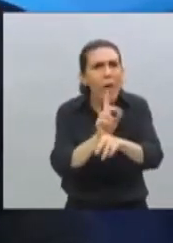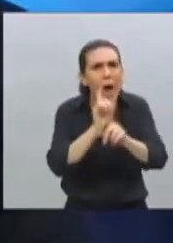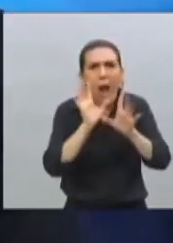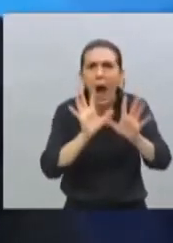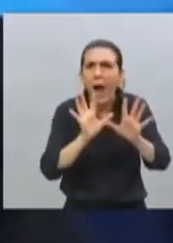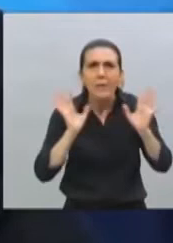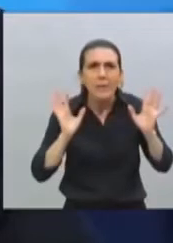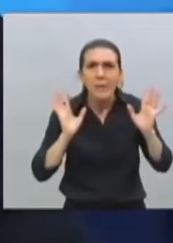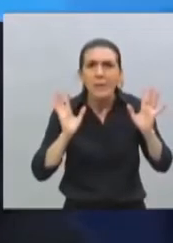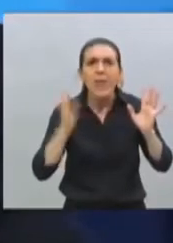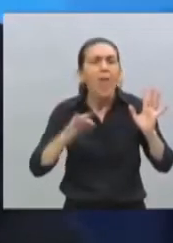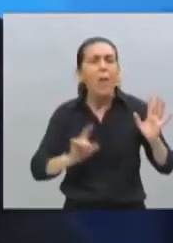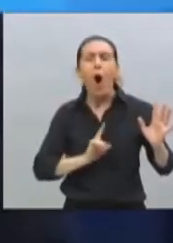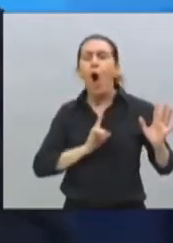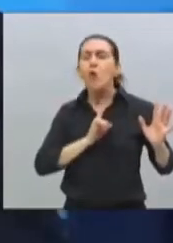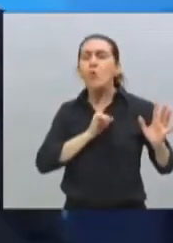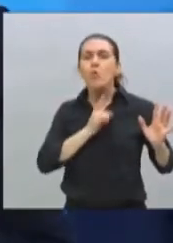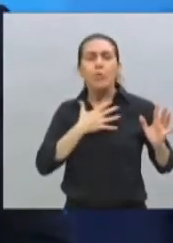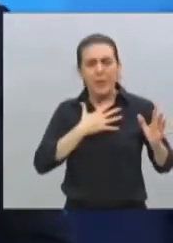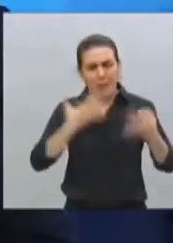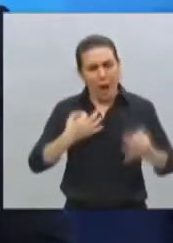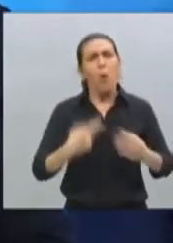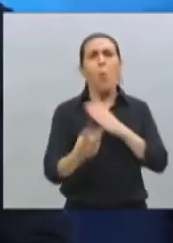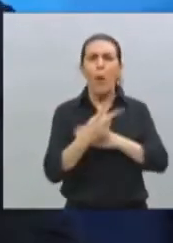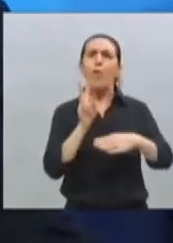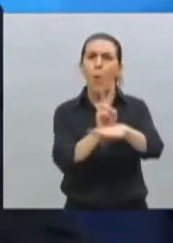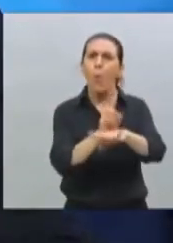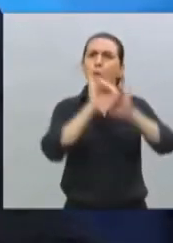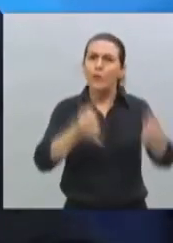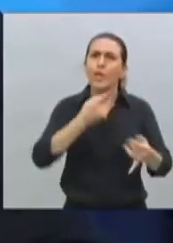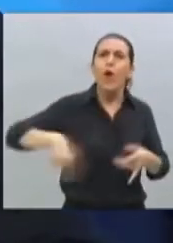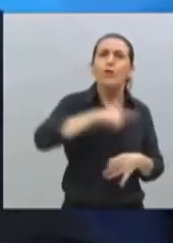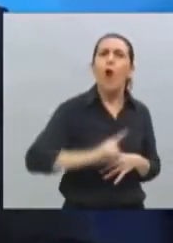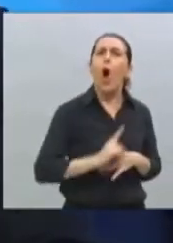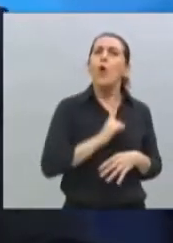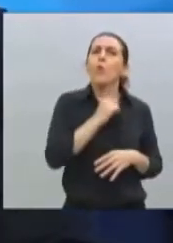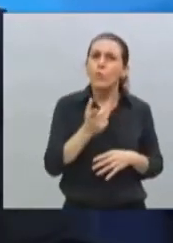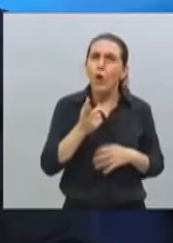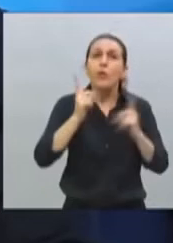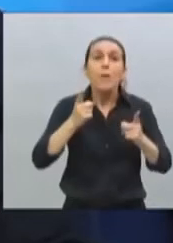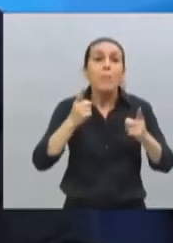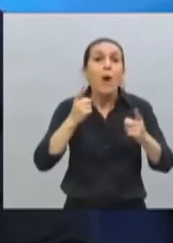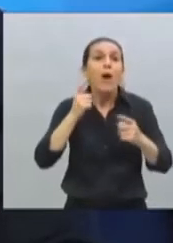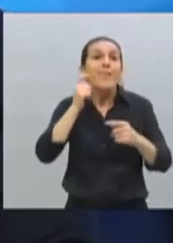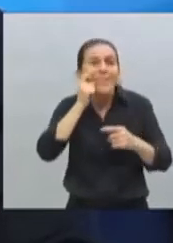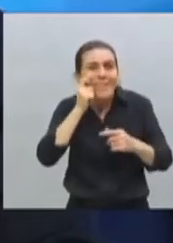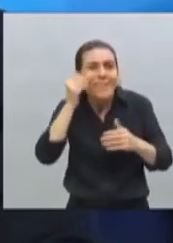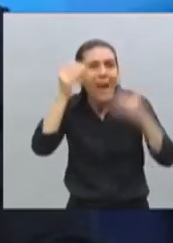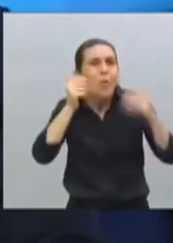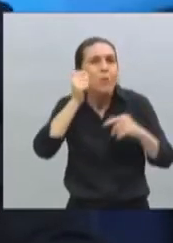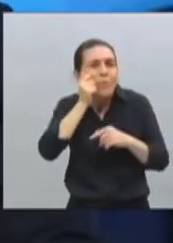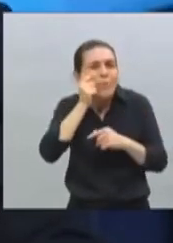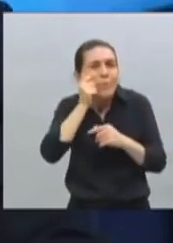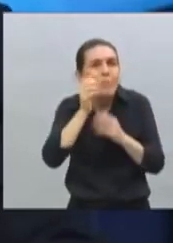priorizan decisiones políticas en torno a la salud y se va abriendo de a poco la cuestión de la economía, y muchas veces las decisiones que se toman a